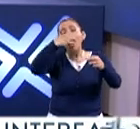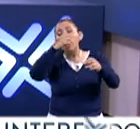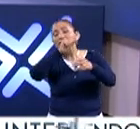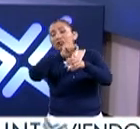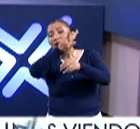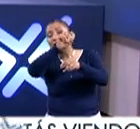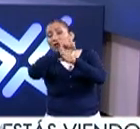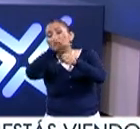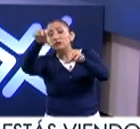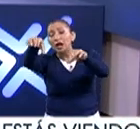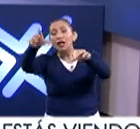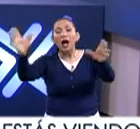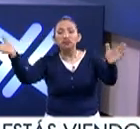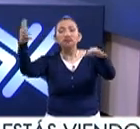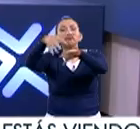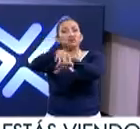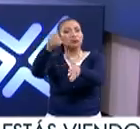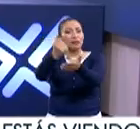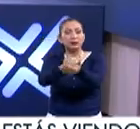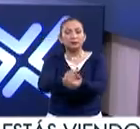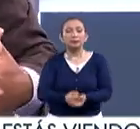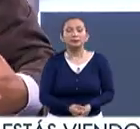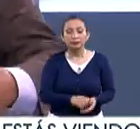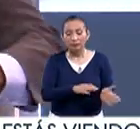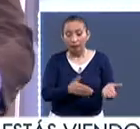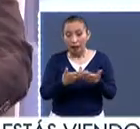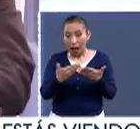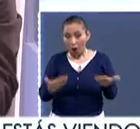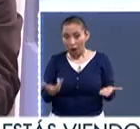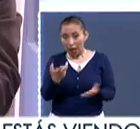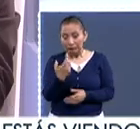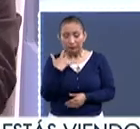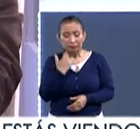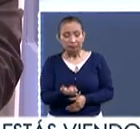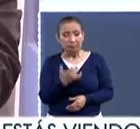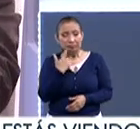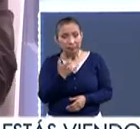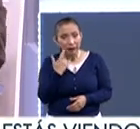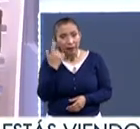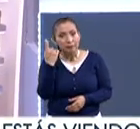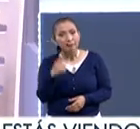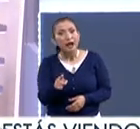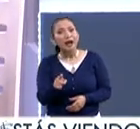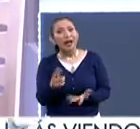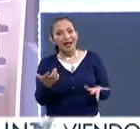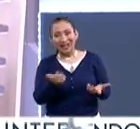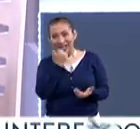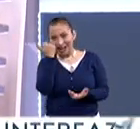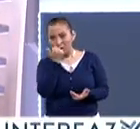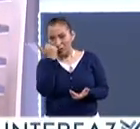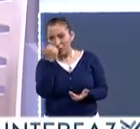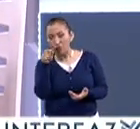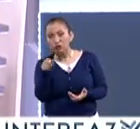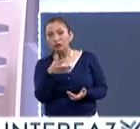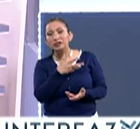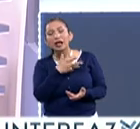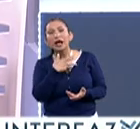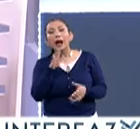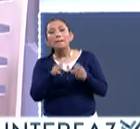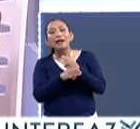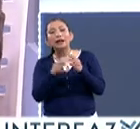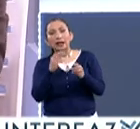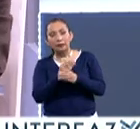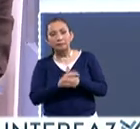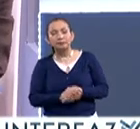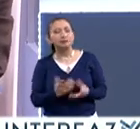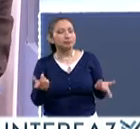en automático ser inclusivas. Así es. Y ahora este esfuerzo, ¿no? Para que los estudiantes tengan estos